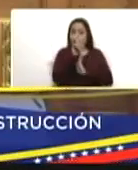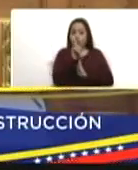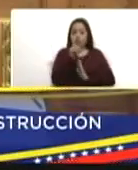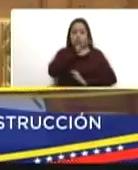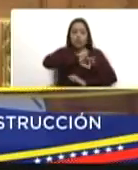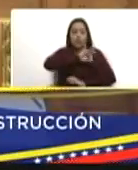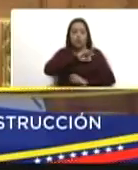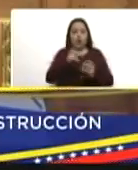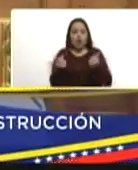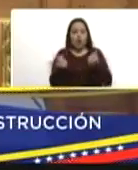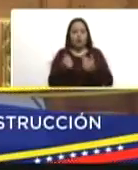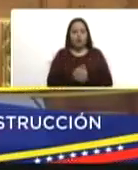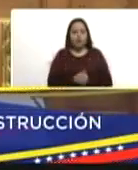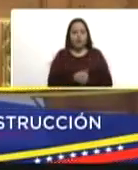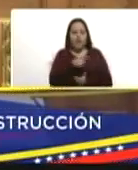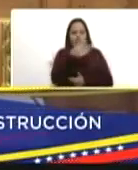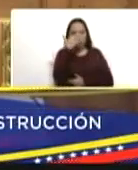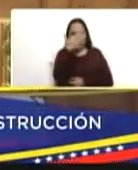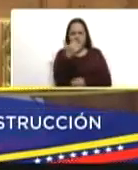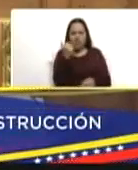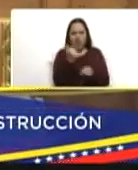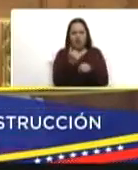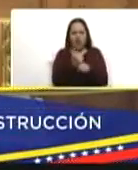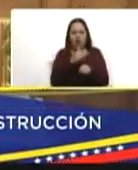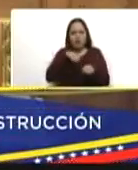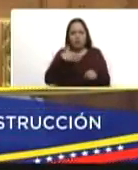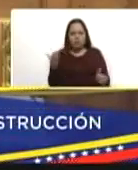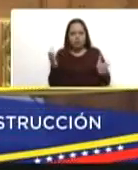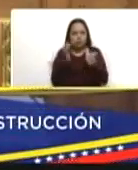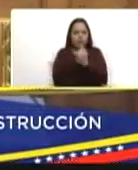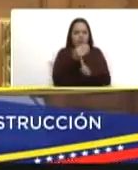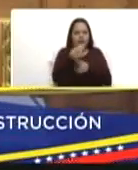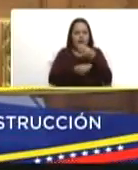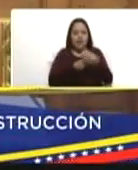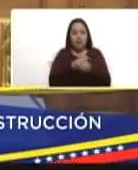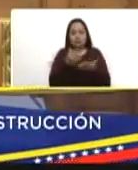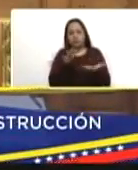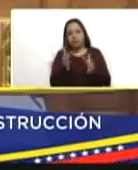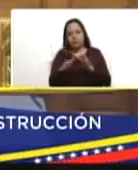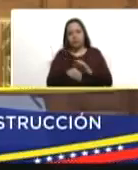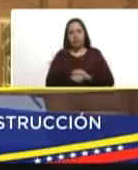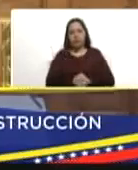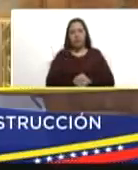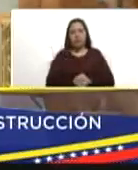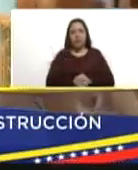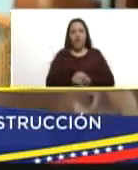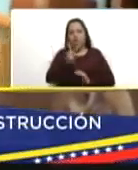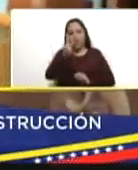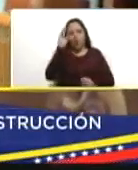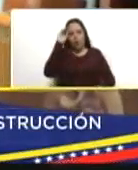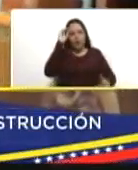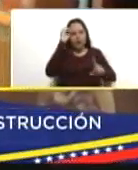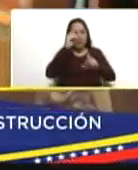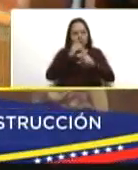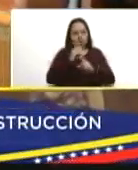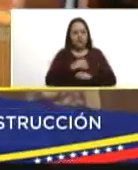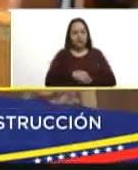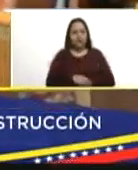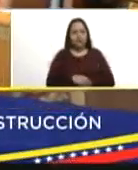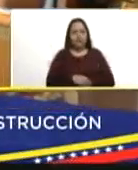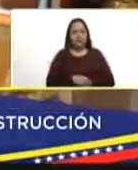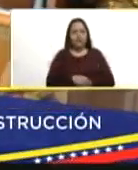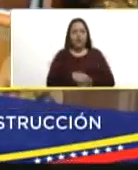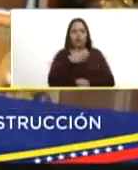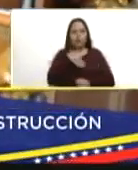socioeconómico en este frente de trabajo logramos cumplir por lo menos dos metas pudiera